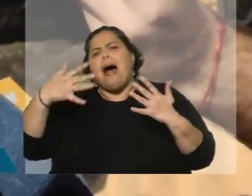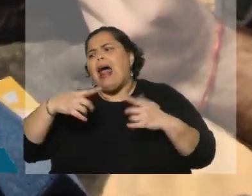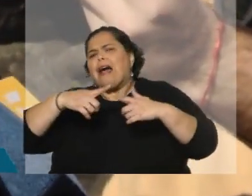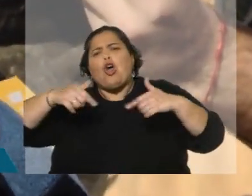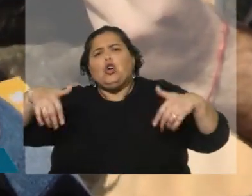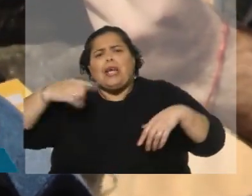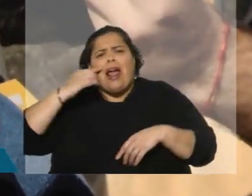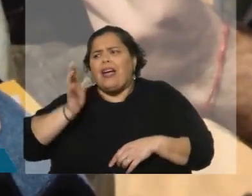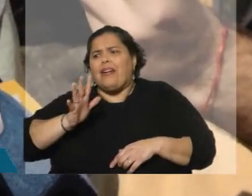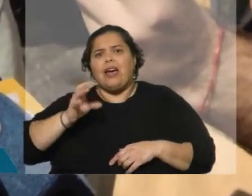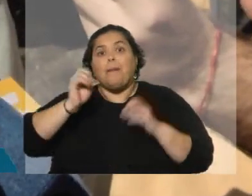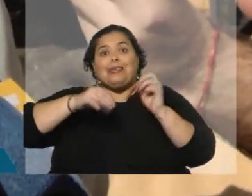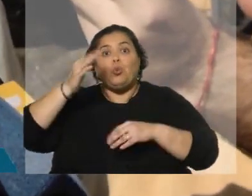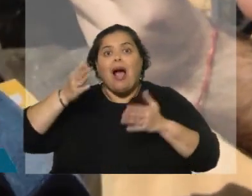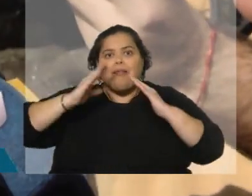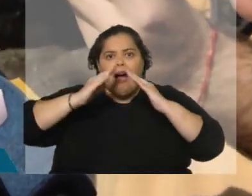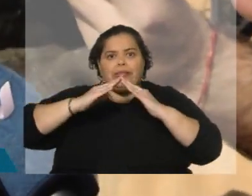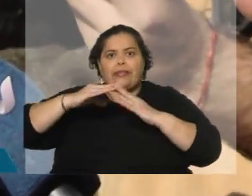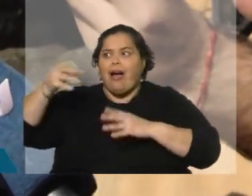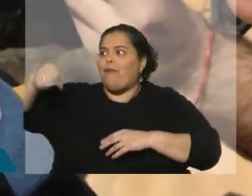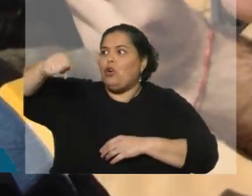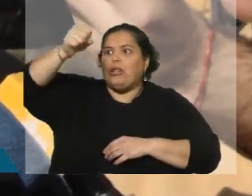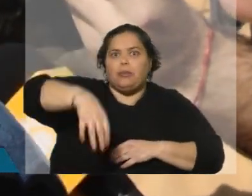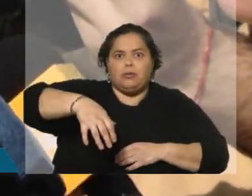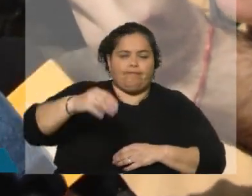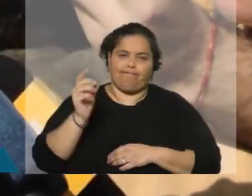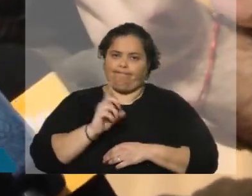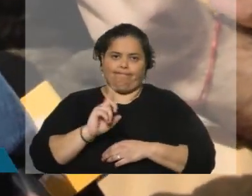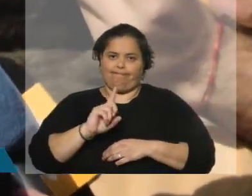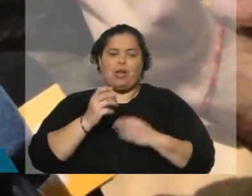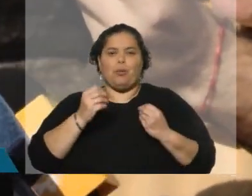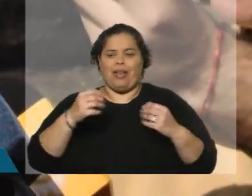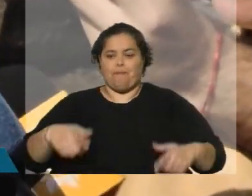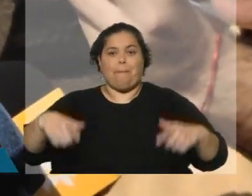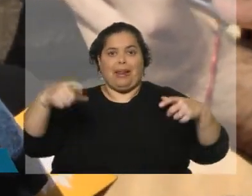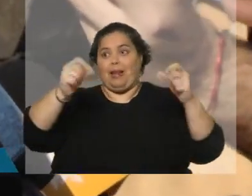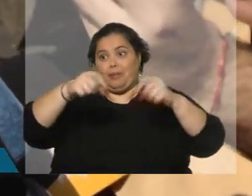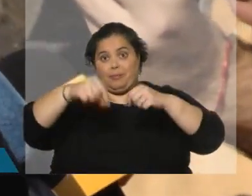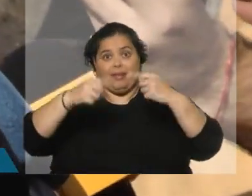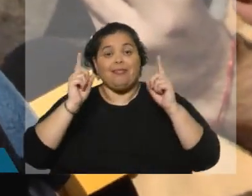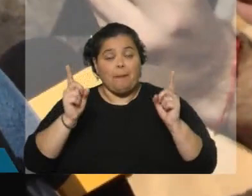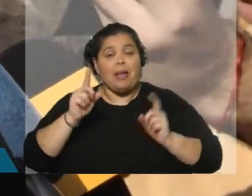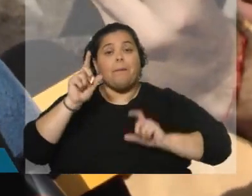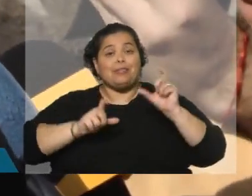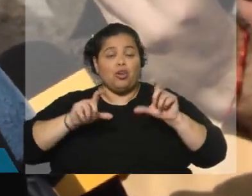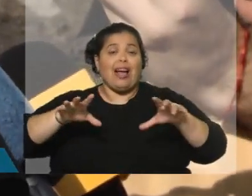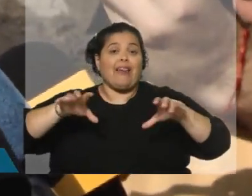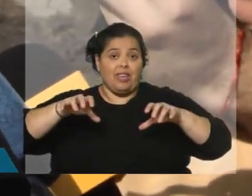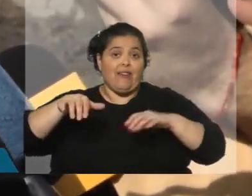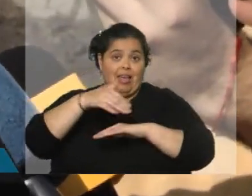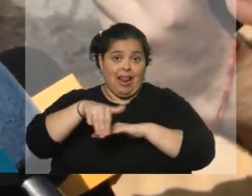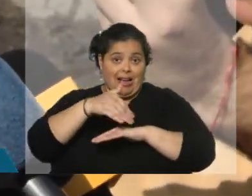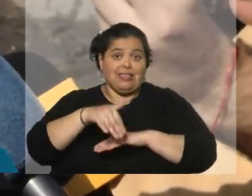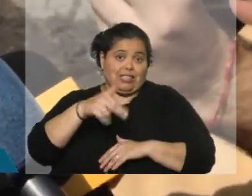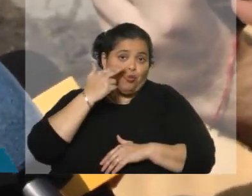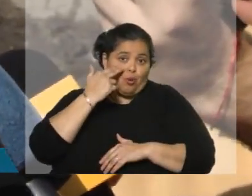residuos domiciliarios. Y lamentablemente, junto con la cantidad de gente en situación de calle que está aumentando en el país, que es un problema que tiene el